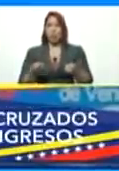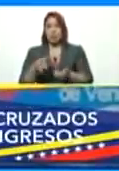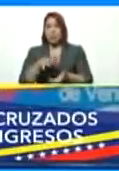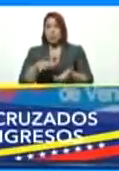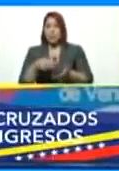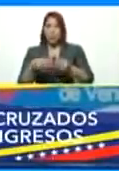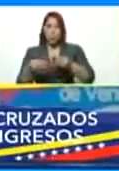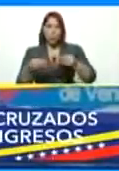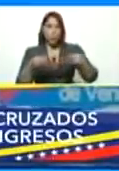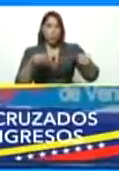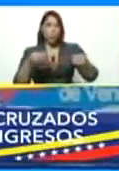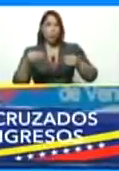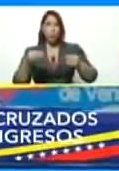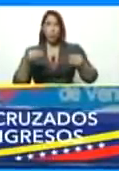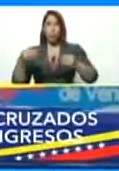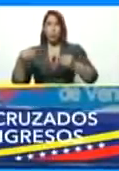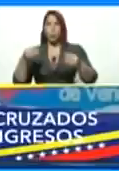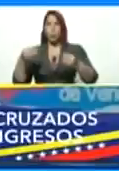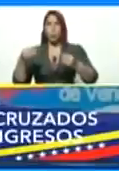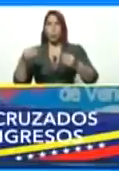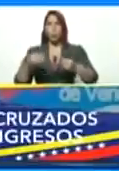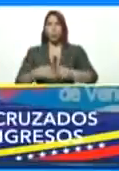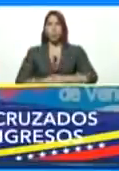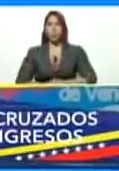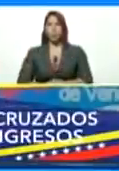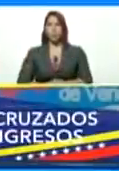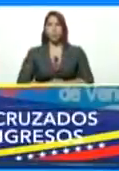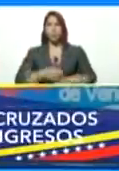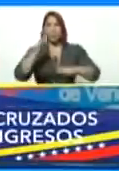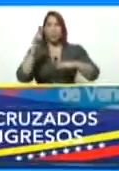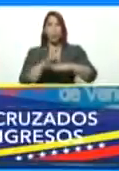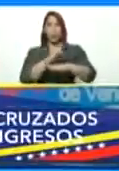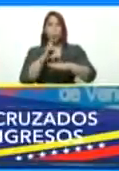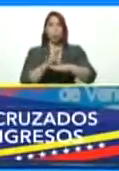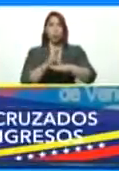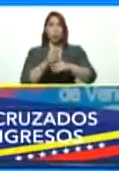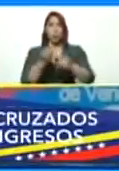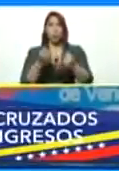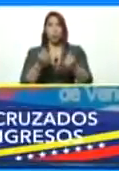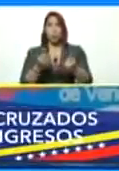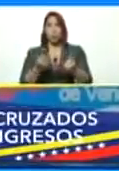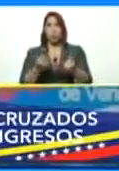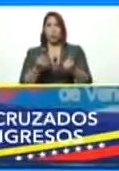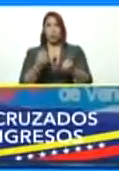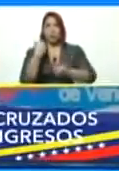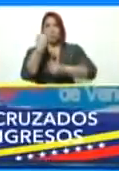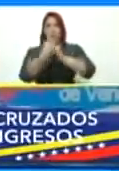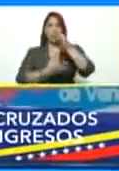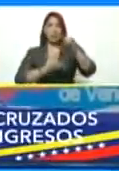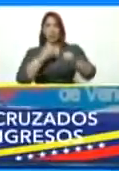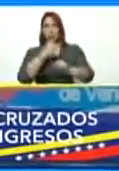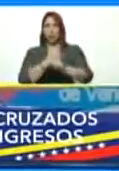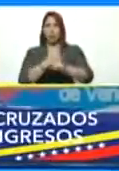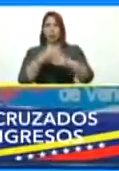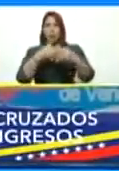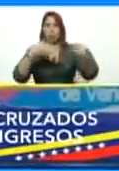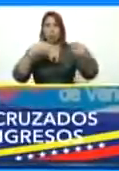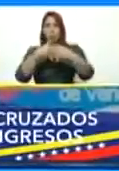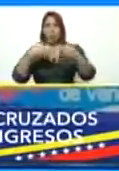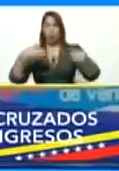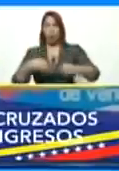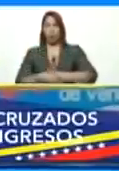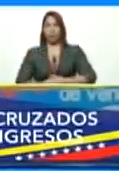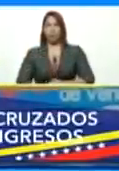flexibilizamos el uso de las monedas internacionales el dólar